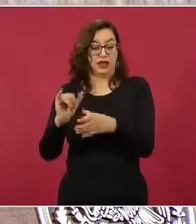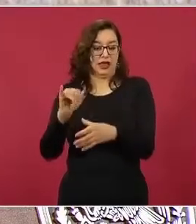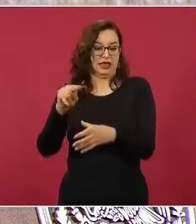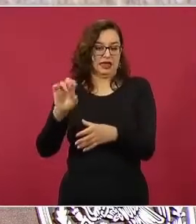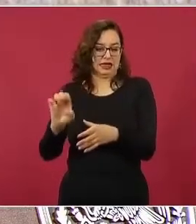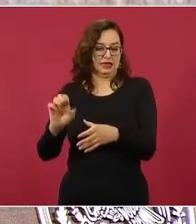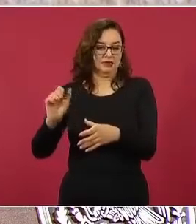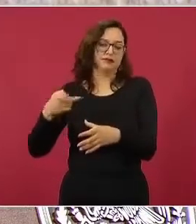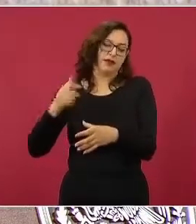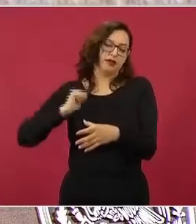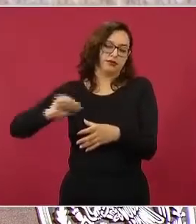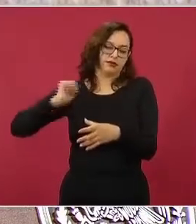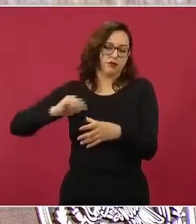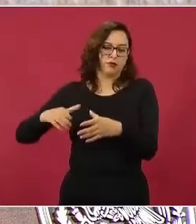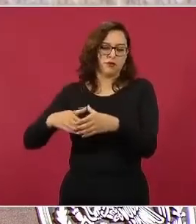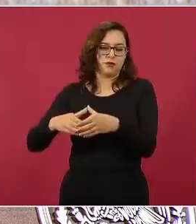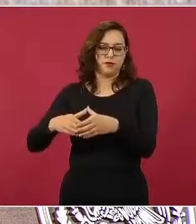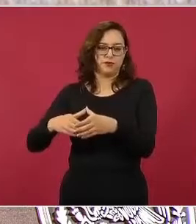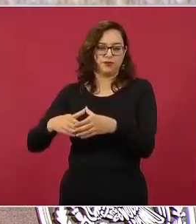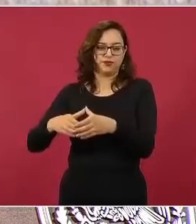Hasta